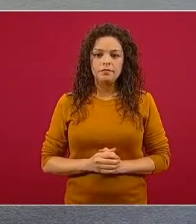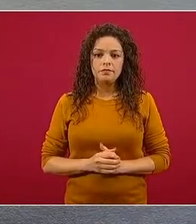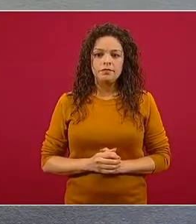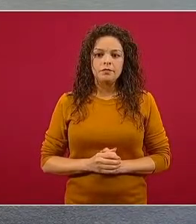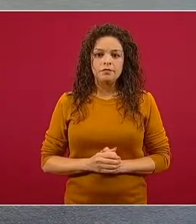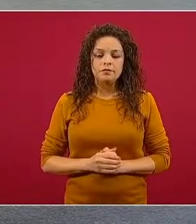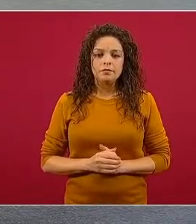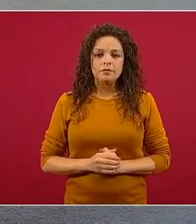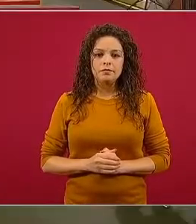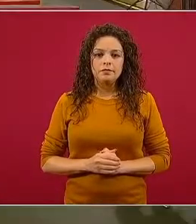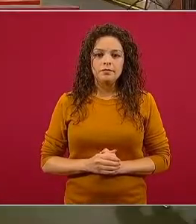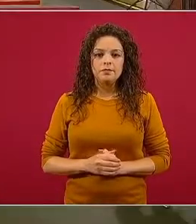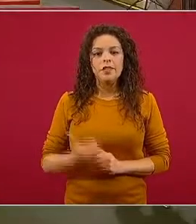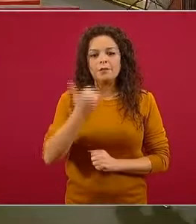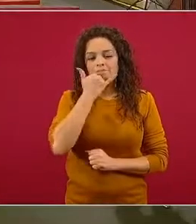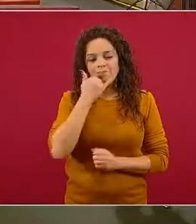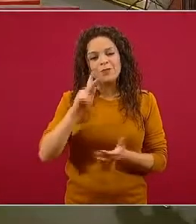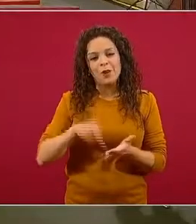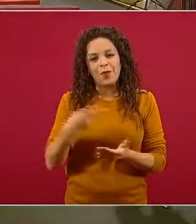Buenas noches nuevamente.